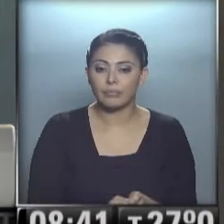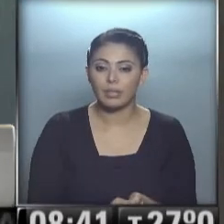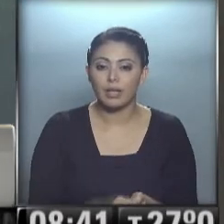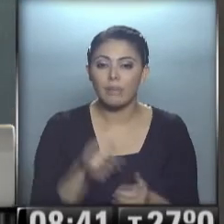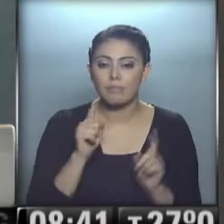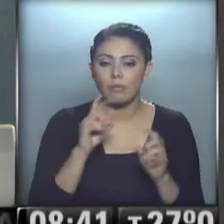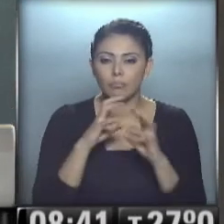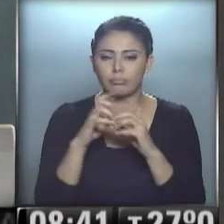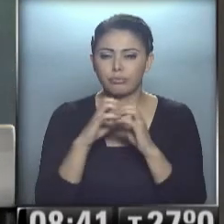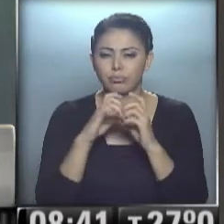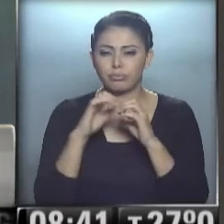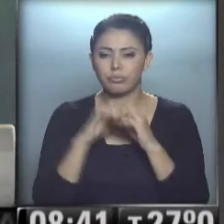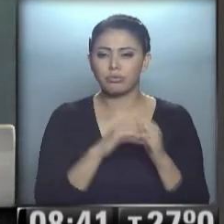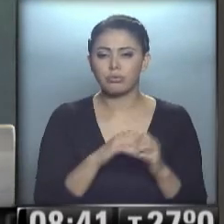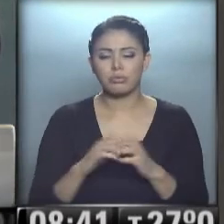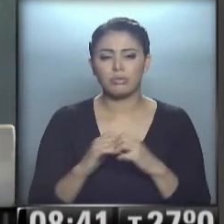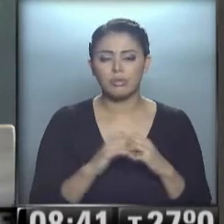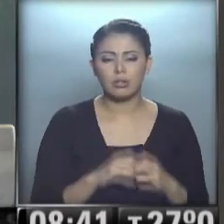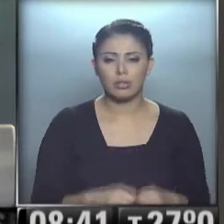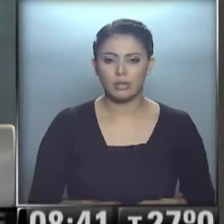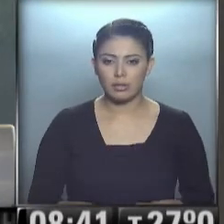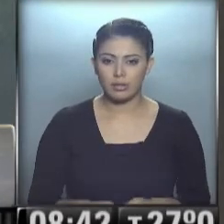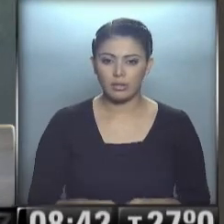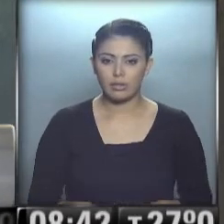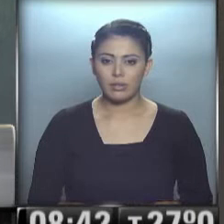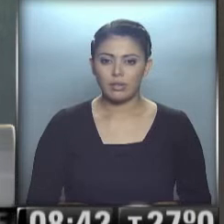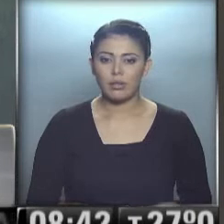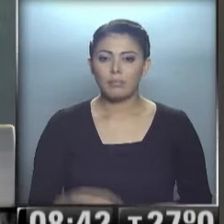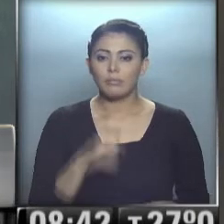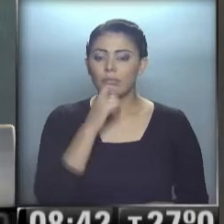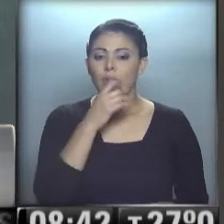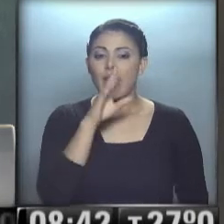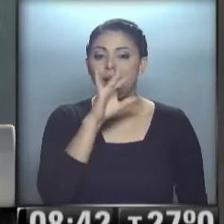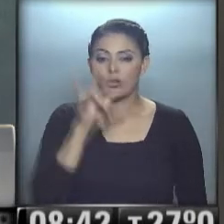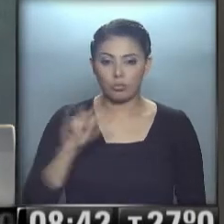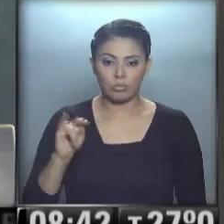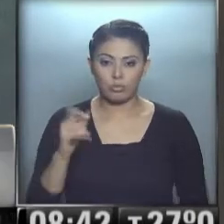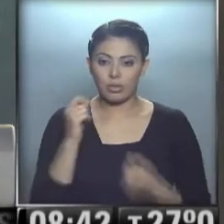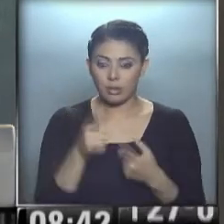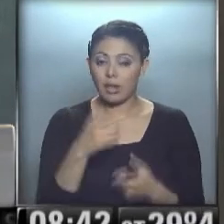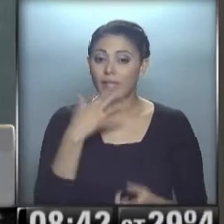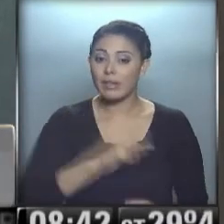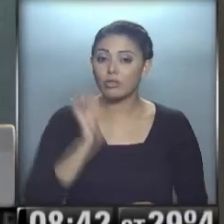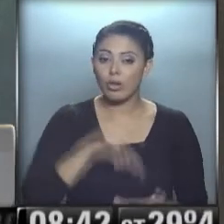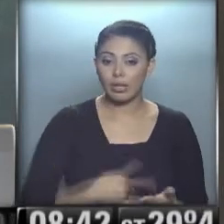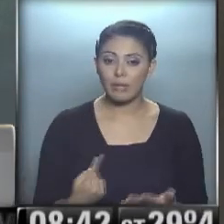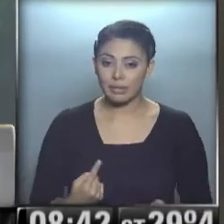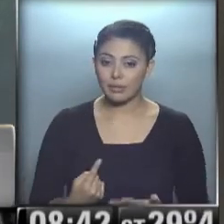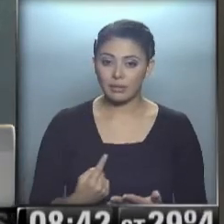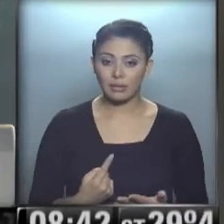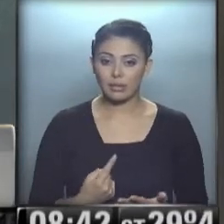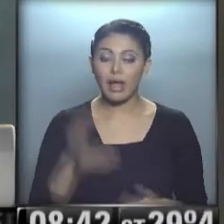este debate permanente desde el punto de vista del suministro de energía eléctrica. La verdad es que en el área metropolitana